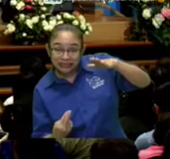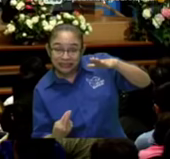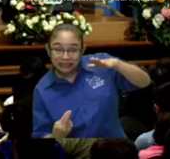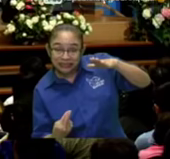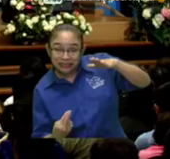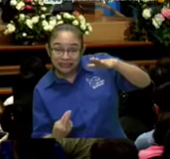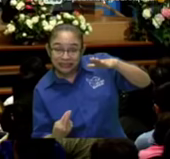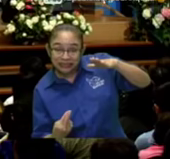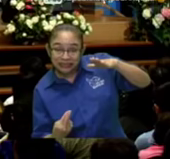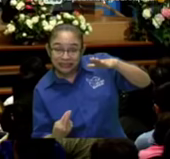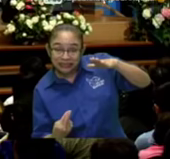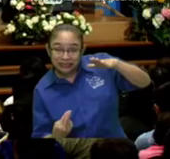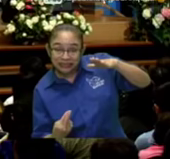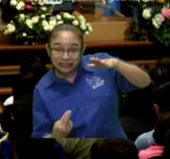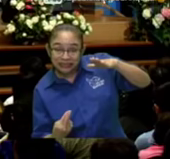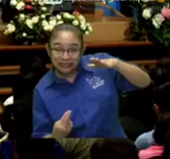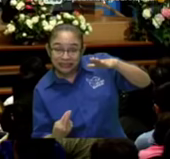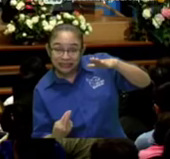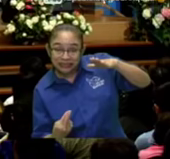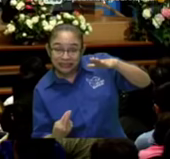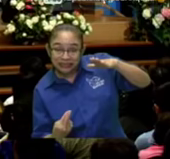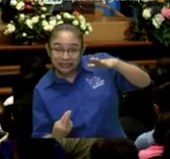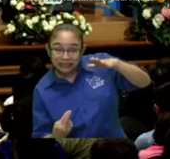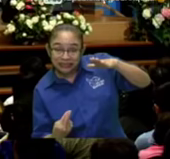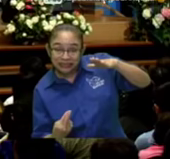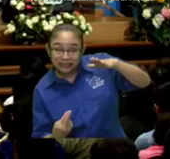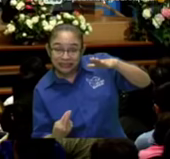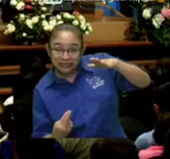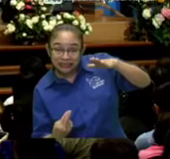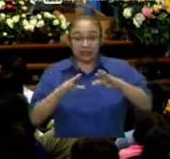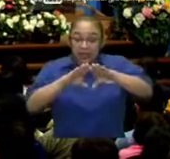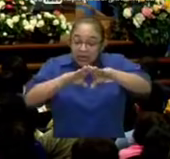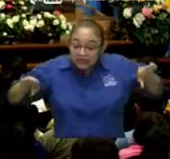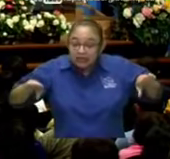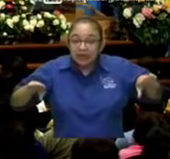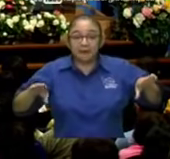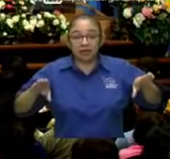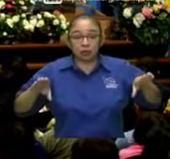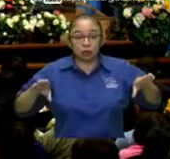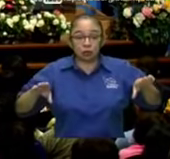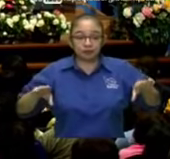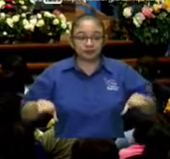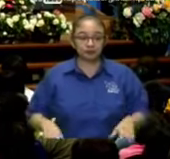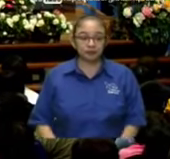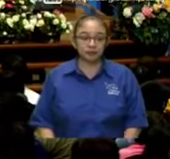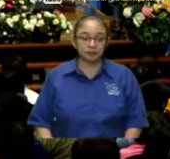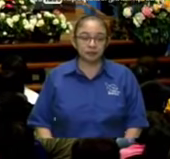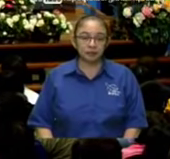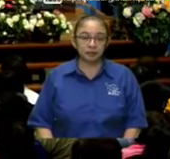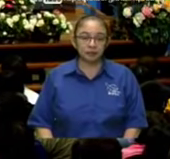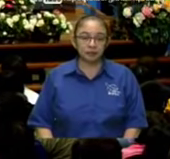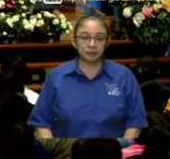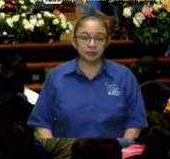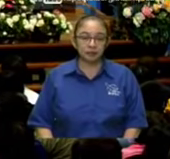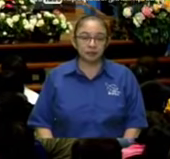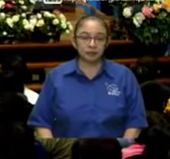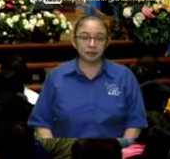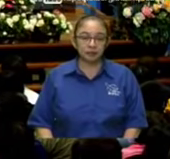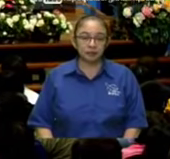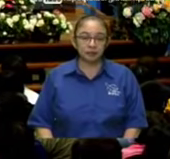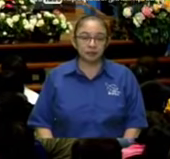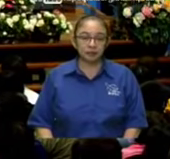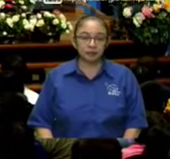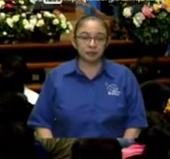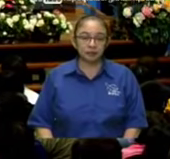raíces pueden levantar el cemento que antes le servía de tumba. Y lo puede agrietar y lo puede. Usted no ha ido